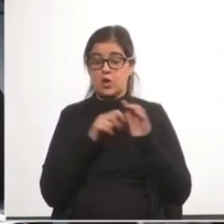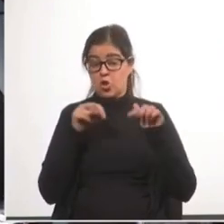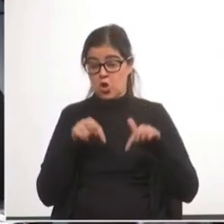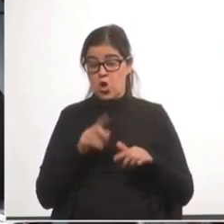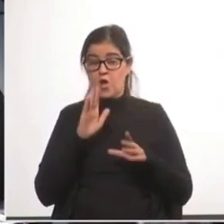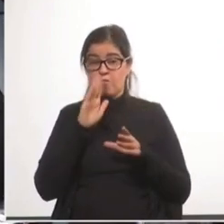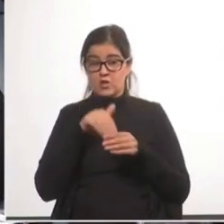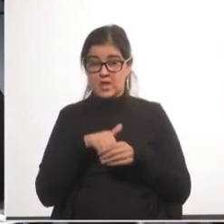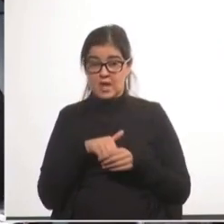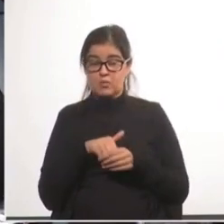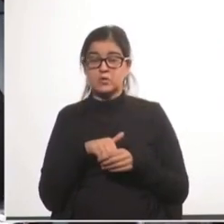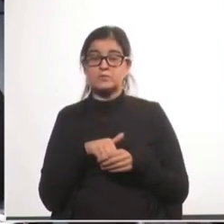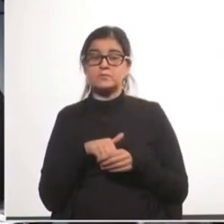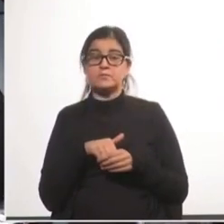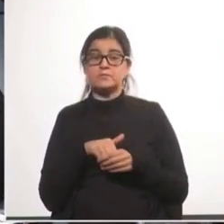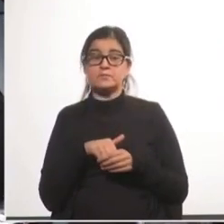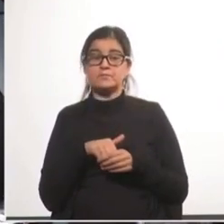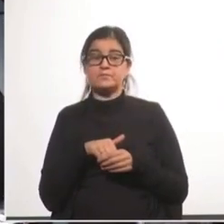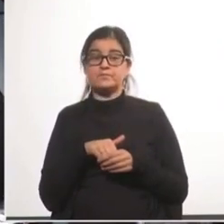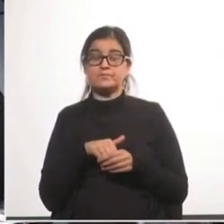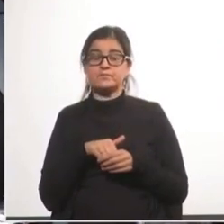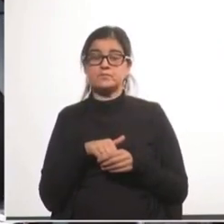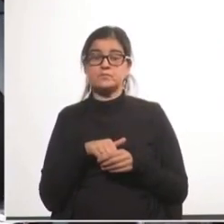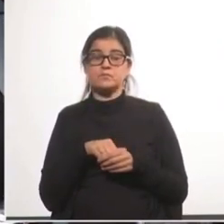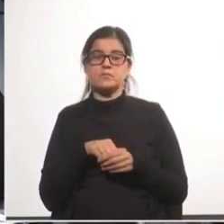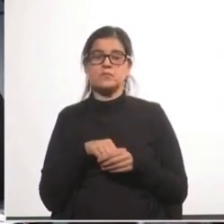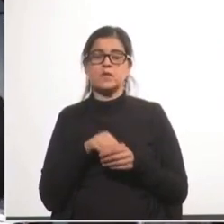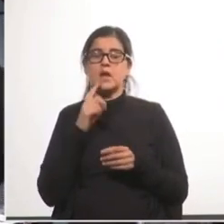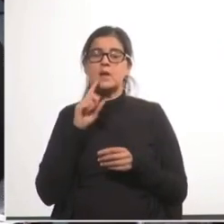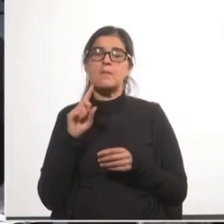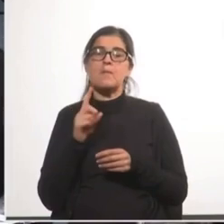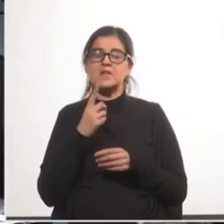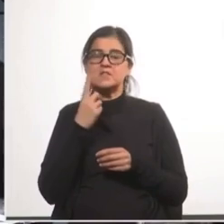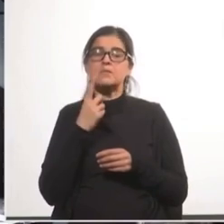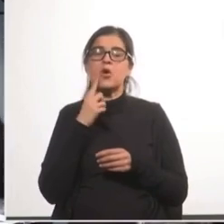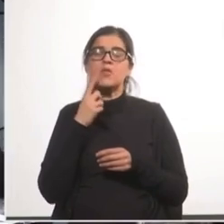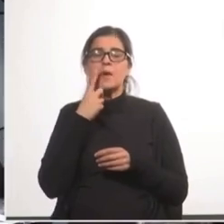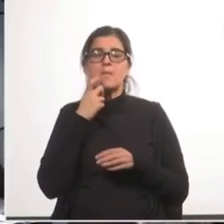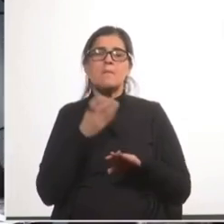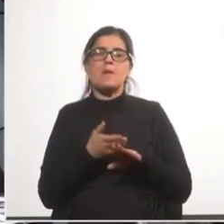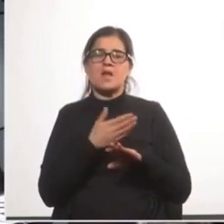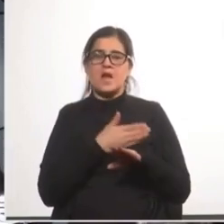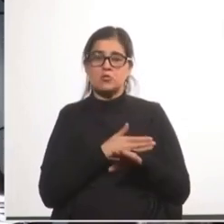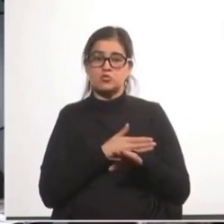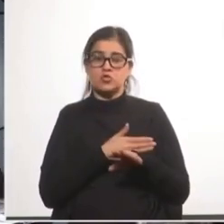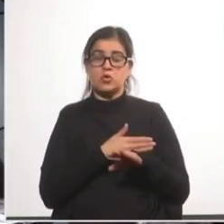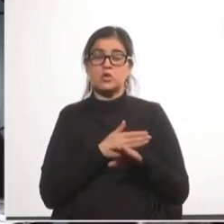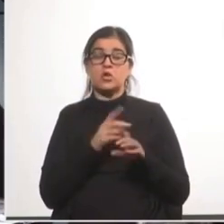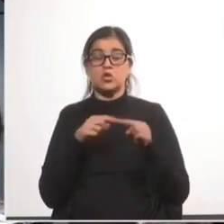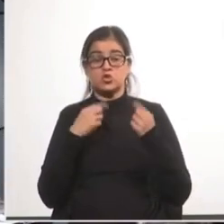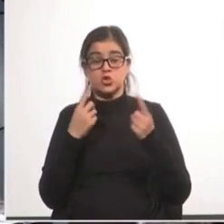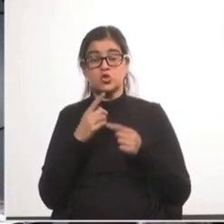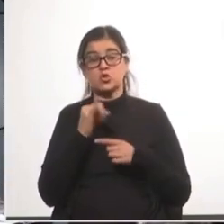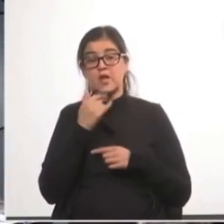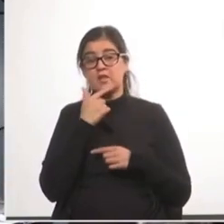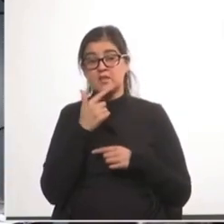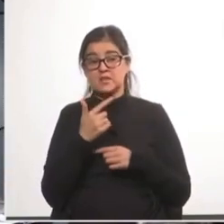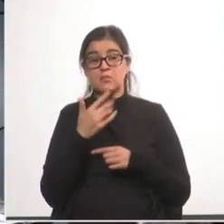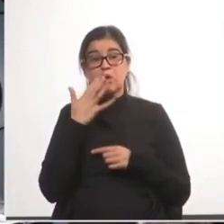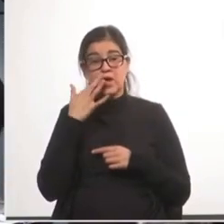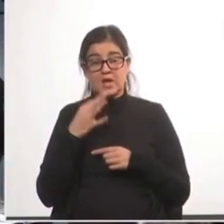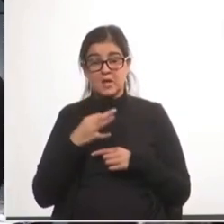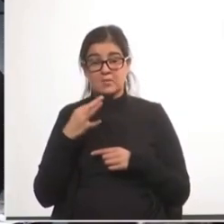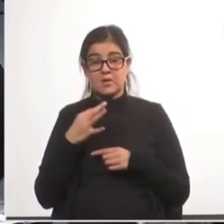votando, no hace referencia al principio de precaución. Y nosotros decimos que